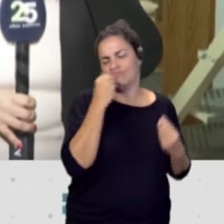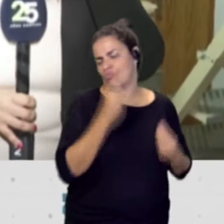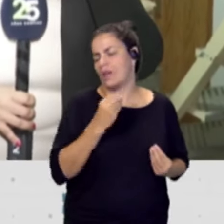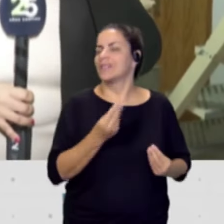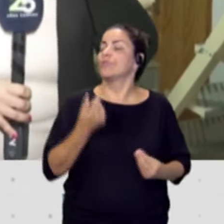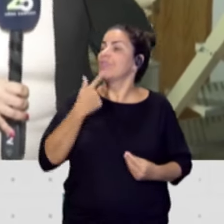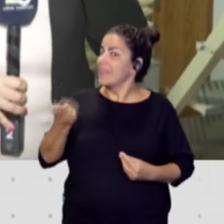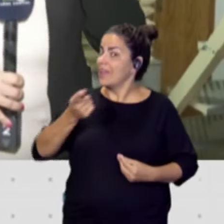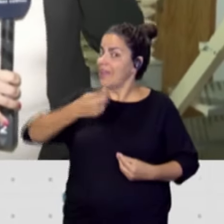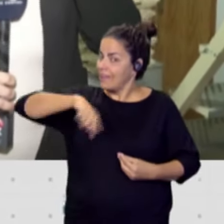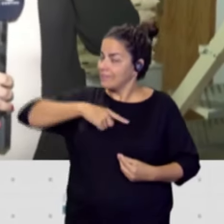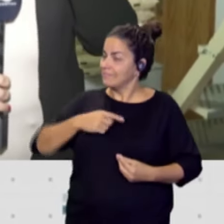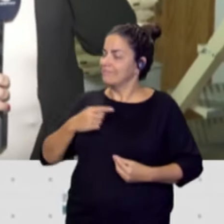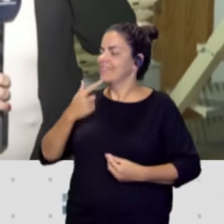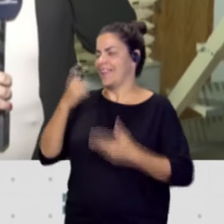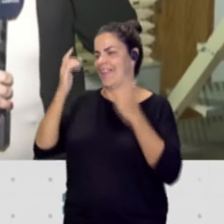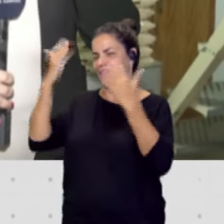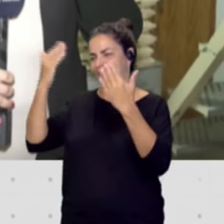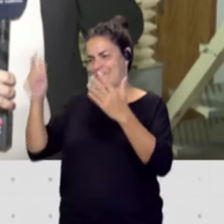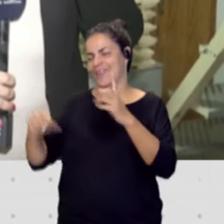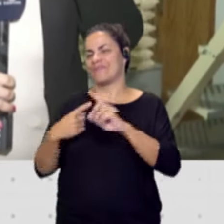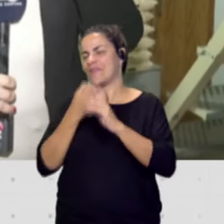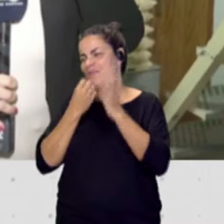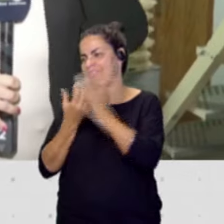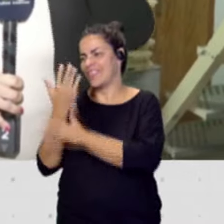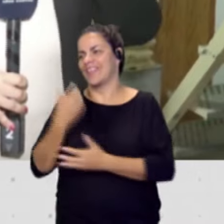Que tengan un buen día.